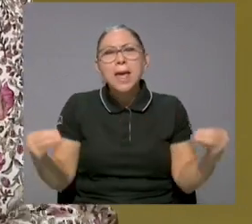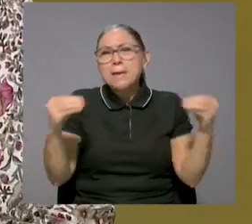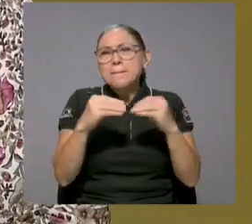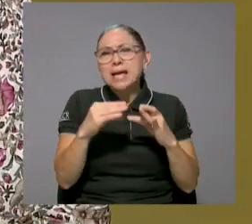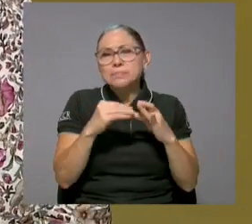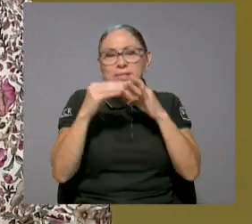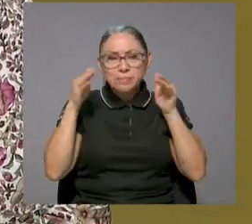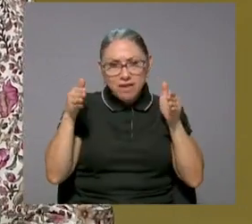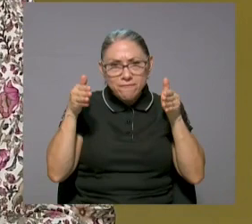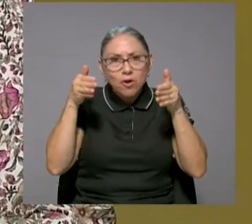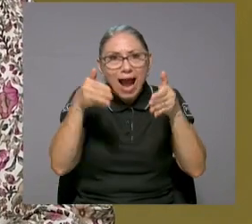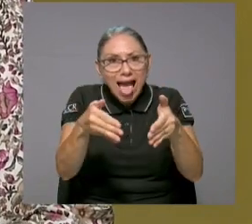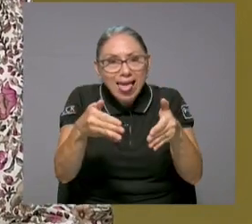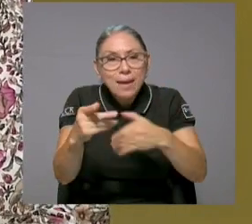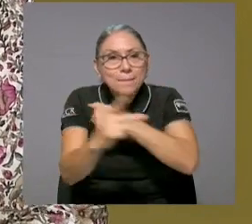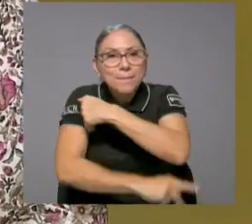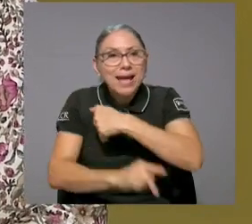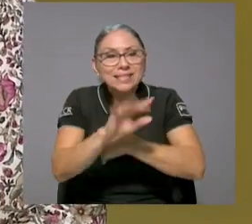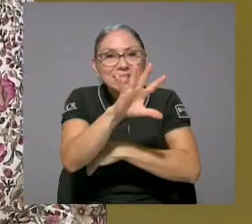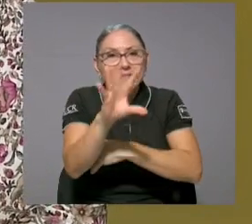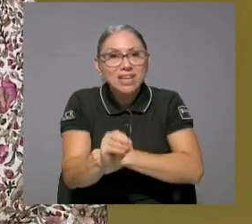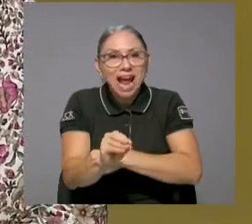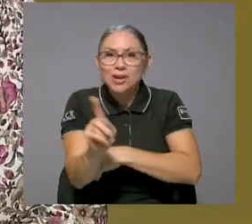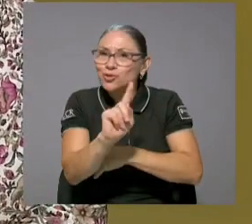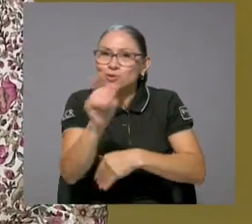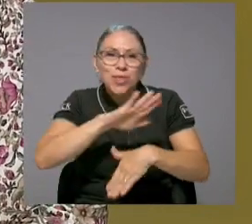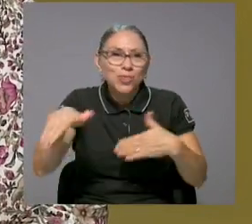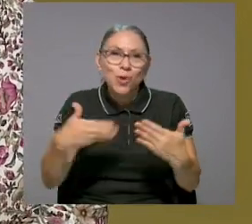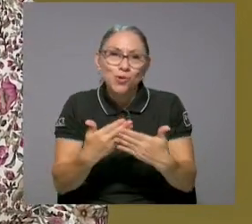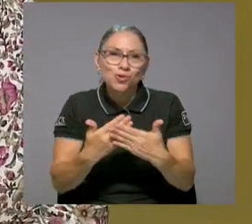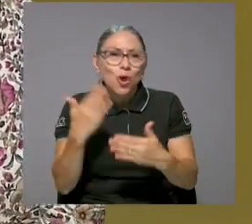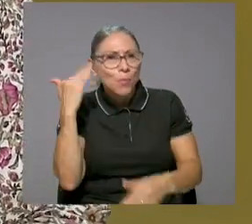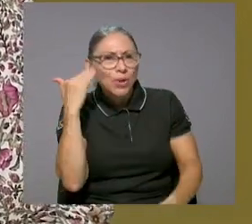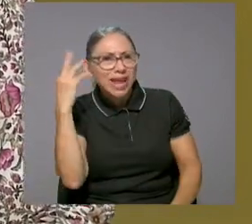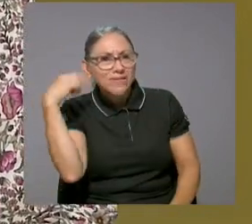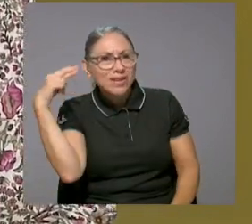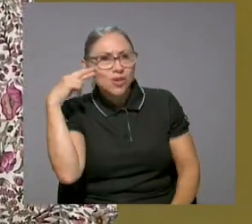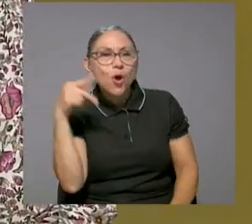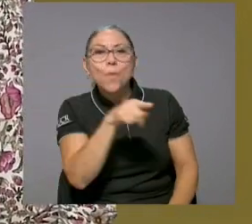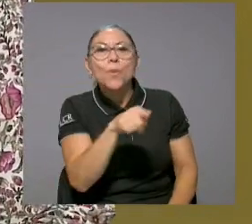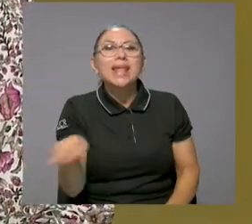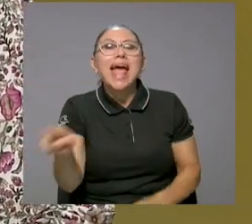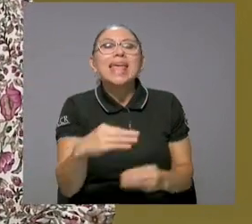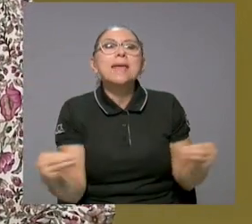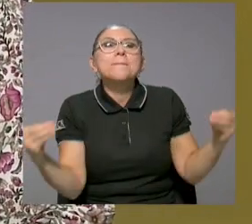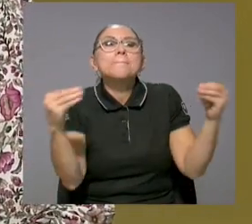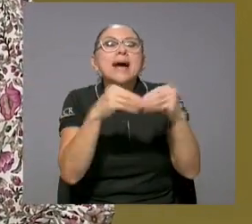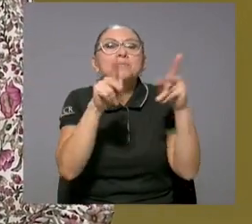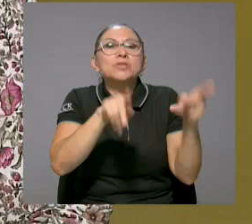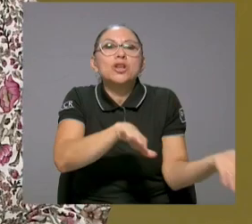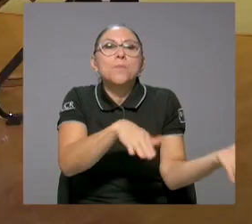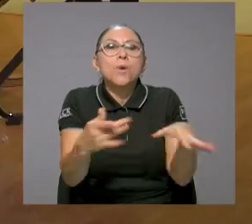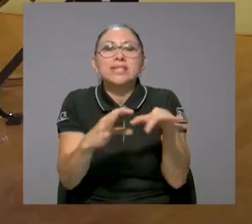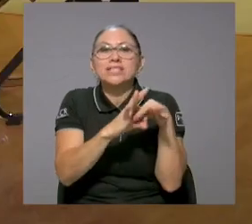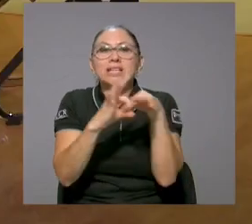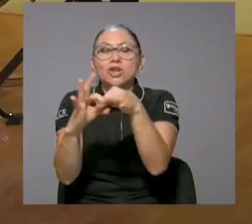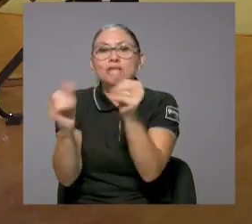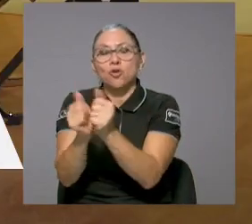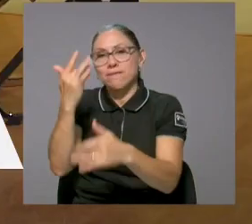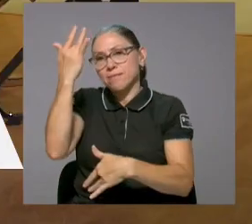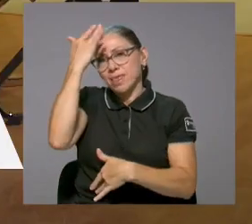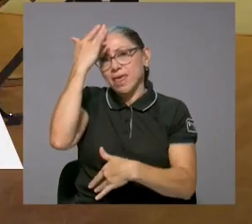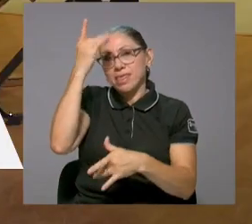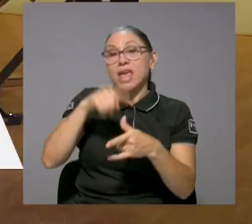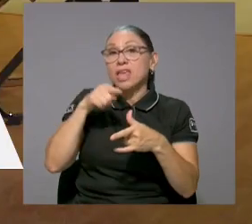en ciertos países africanos y no en todos. ¿Por qué? Porque es donde hay mayor morbimortalidad relacionada con la enfermedad. Entonces, este es un